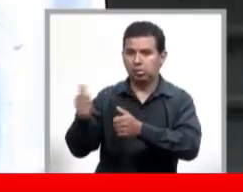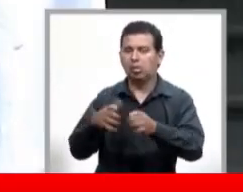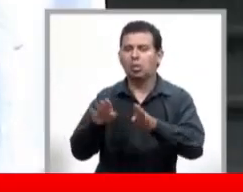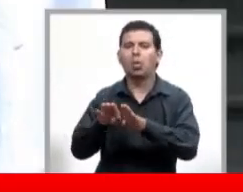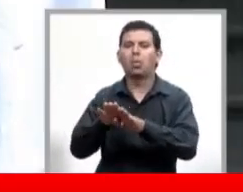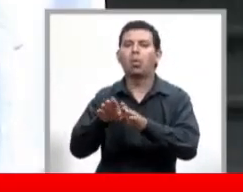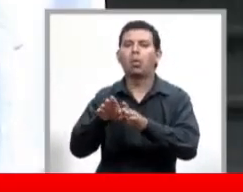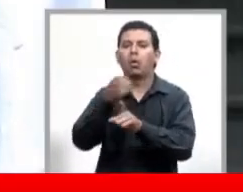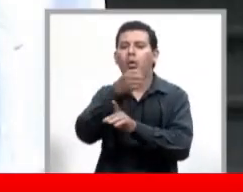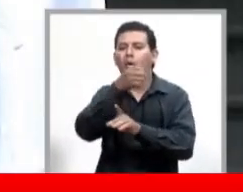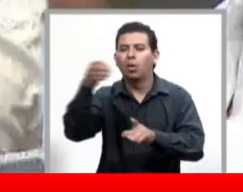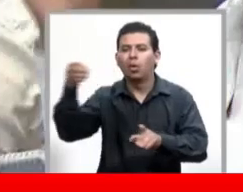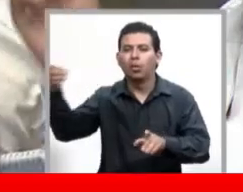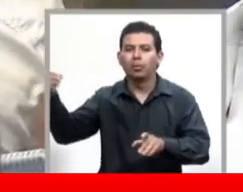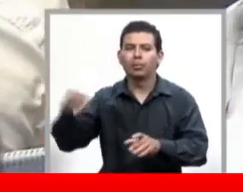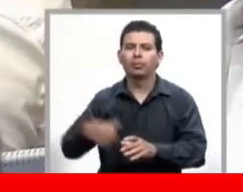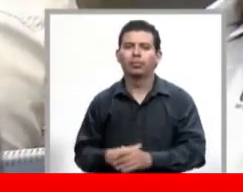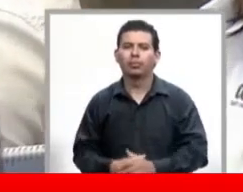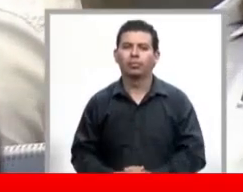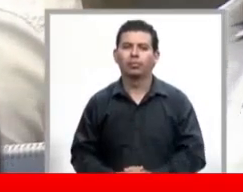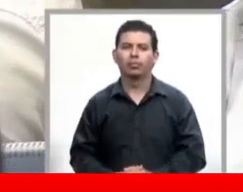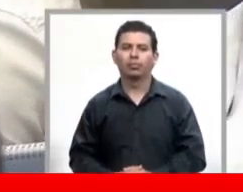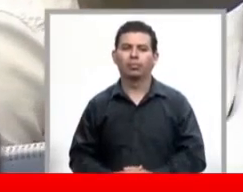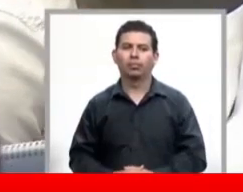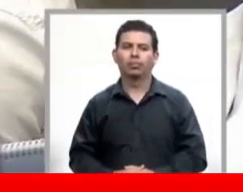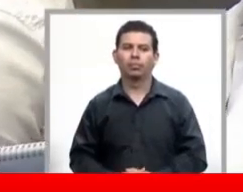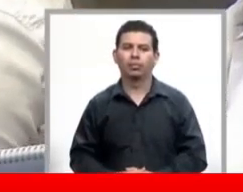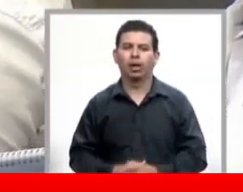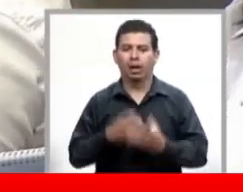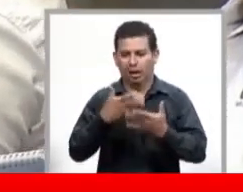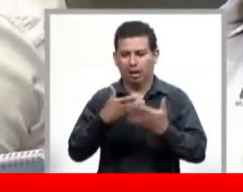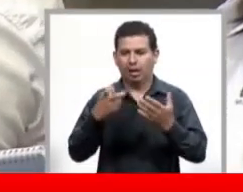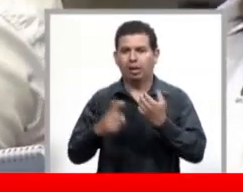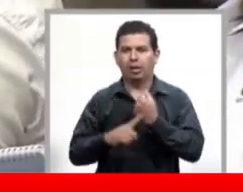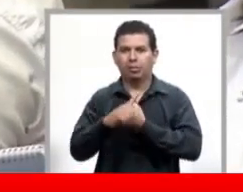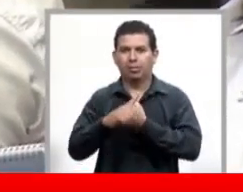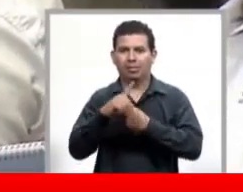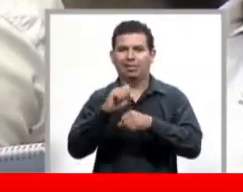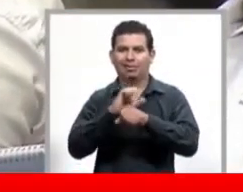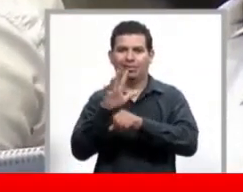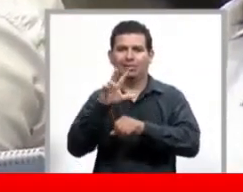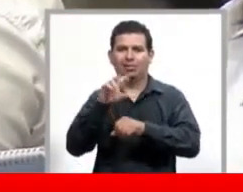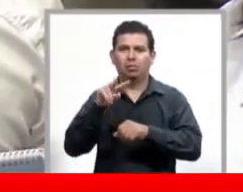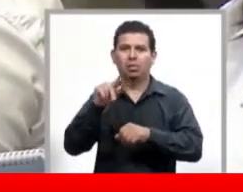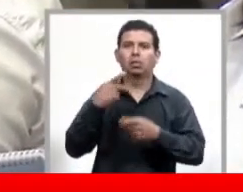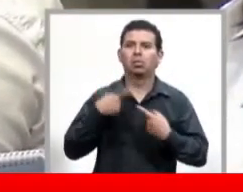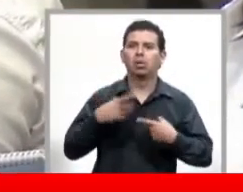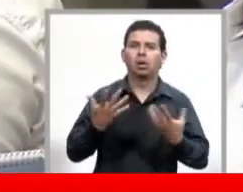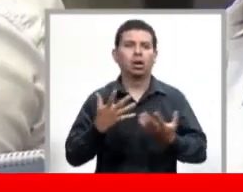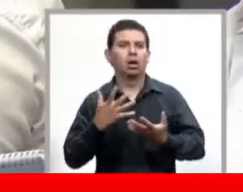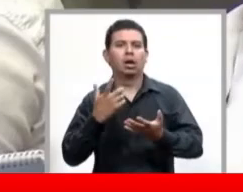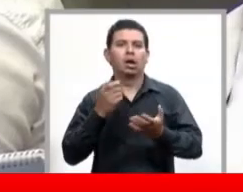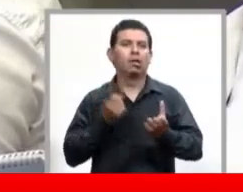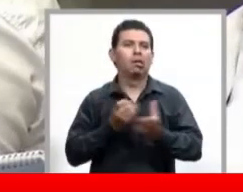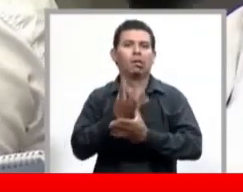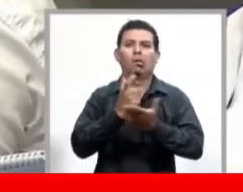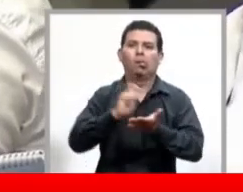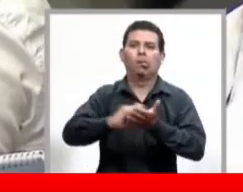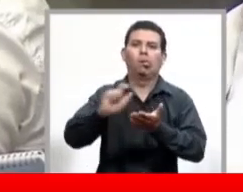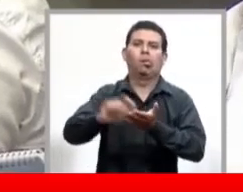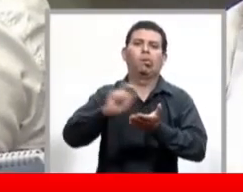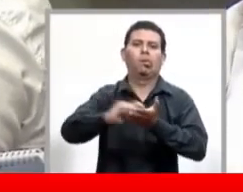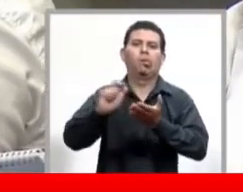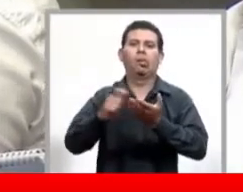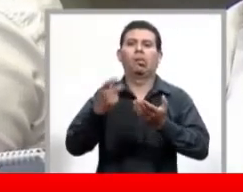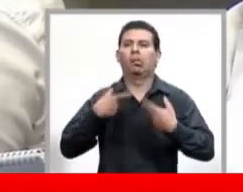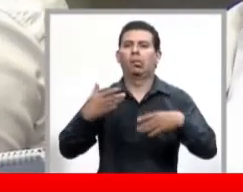dos, en este tiempo de la contingencia, muchos negocios se han sumado ya a cerrar sus puertas